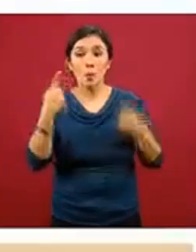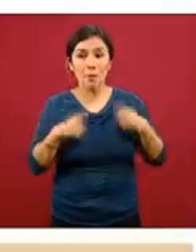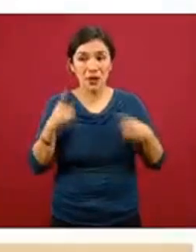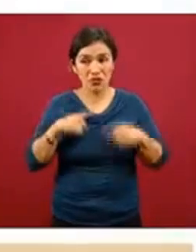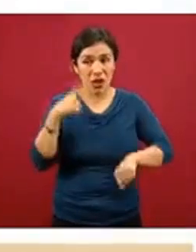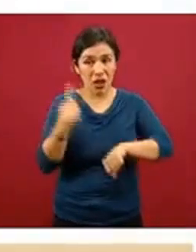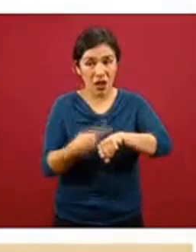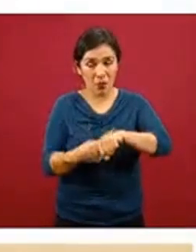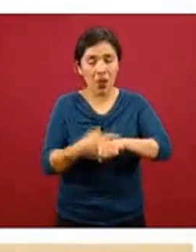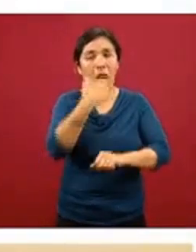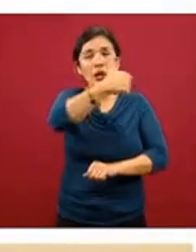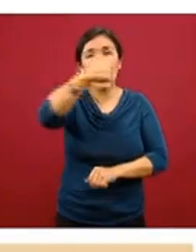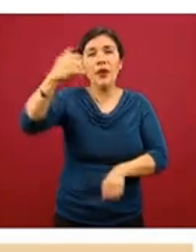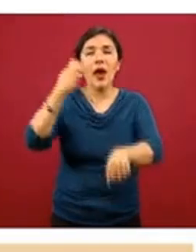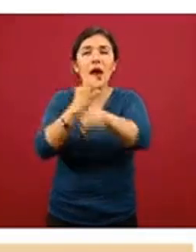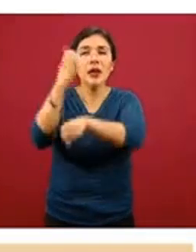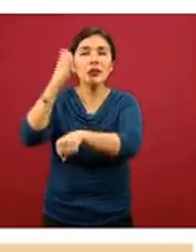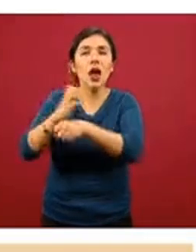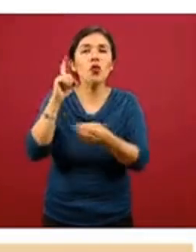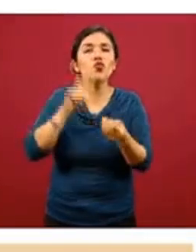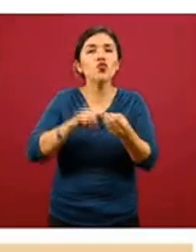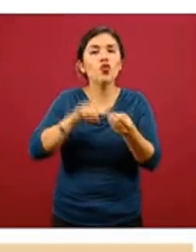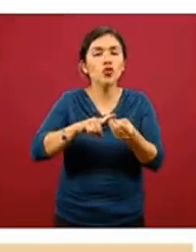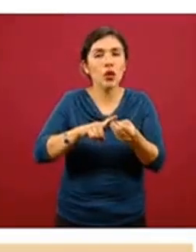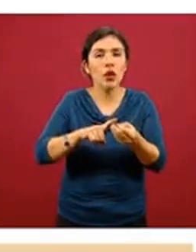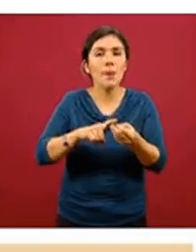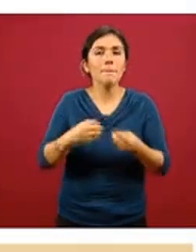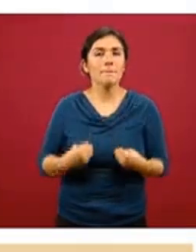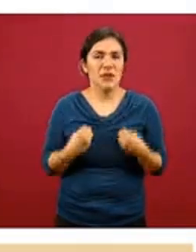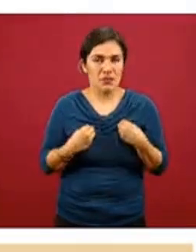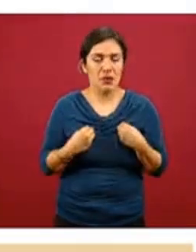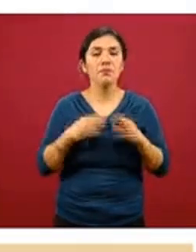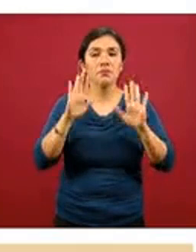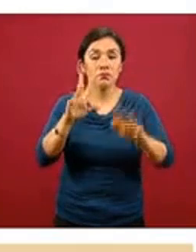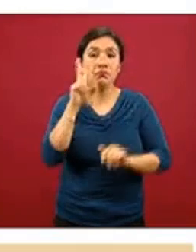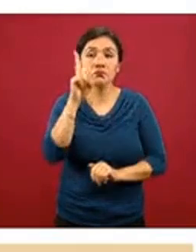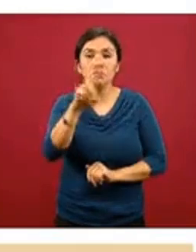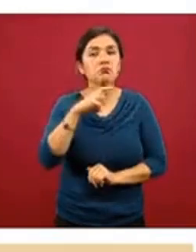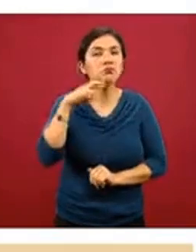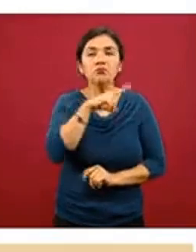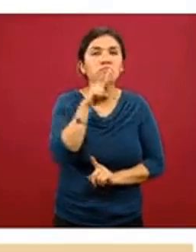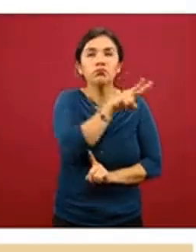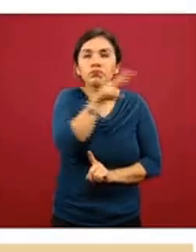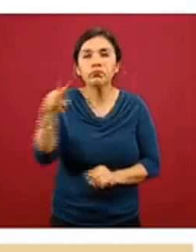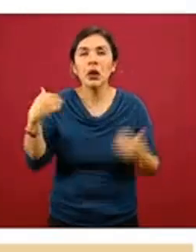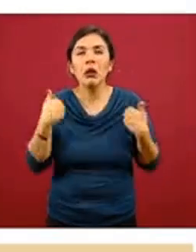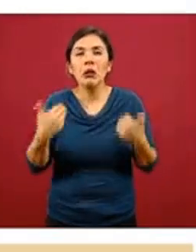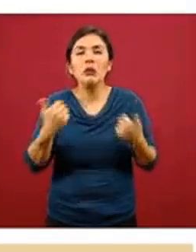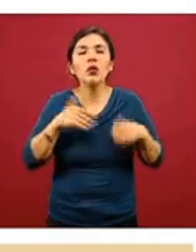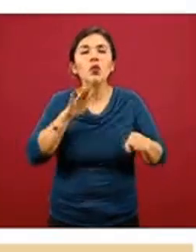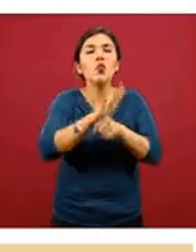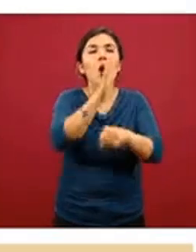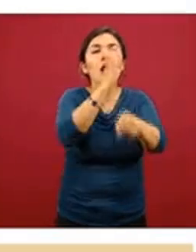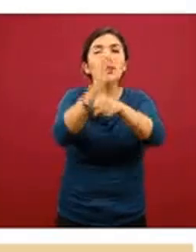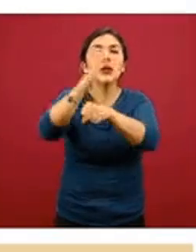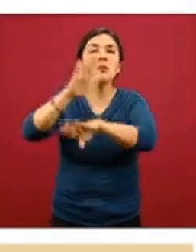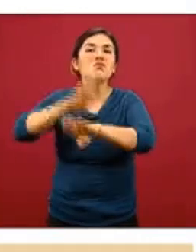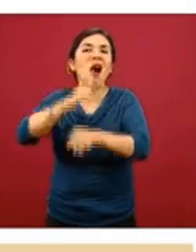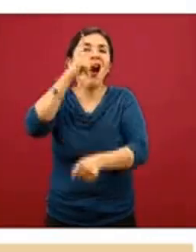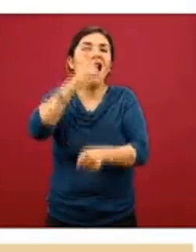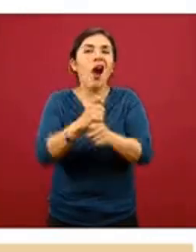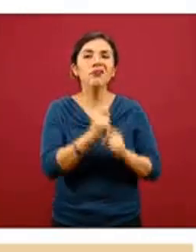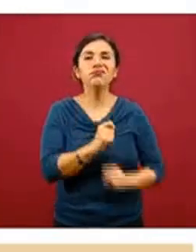202.951 por entidad federativa de residencia. Podemos rápidamente ver cuáles son las que tienen la mayor